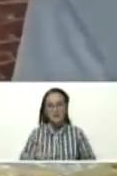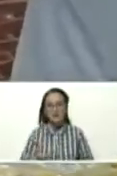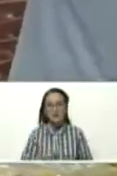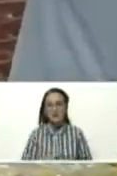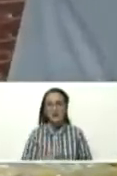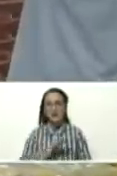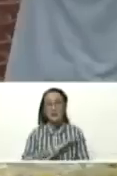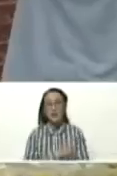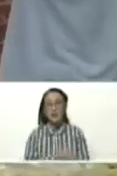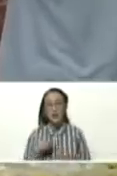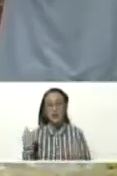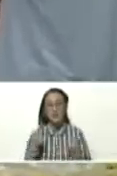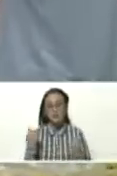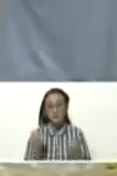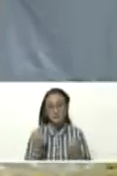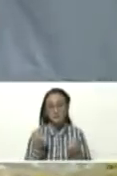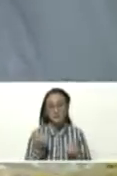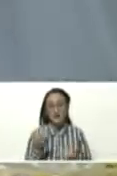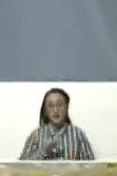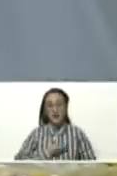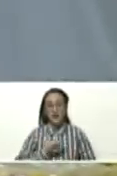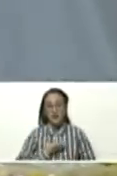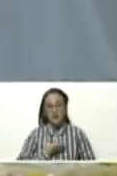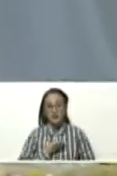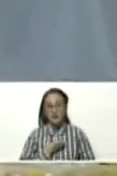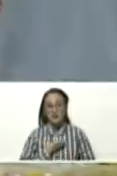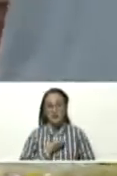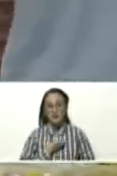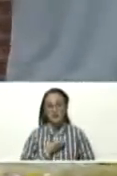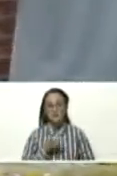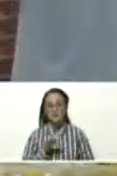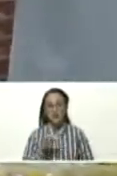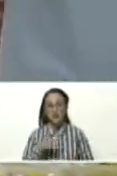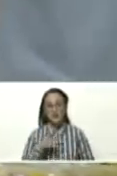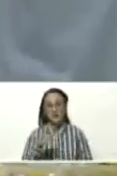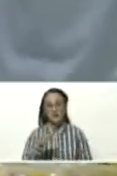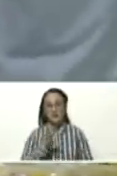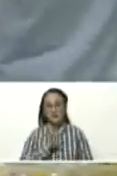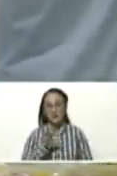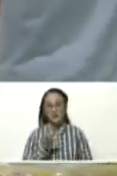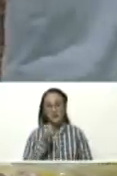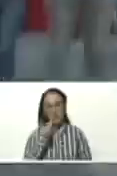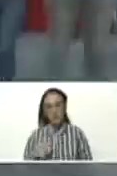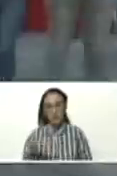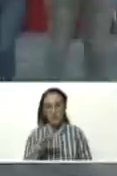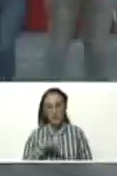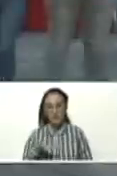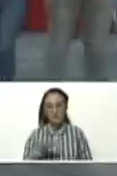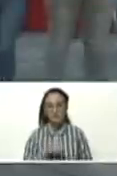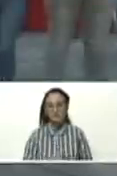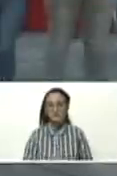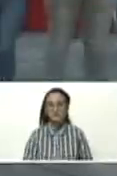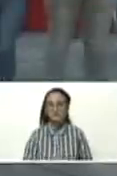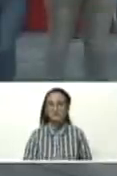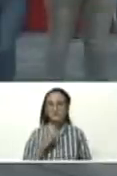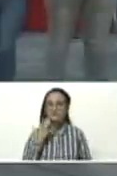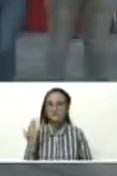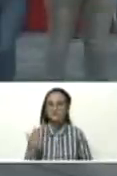desde el poder popular y desde una alcaldía subordinada a los intereses de nuestro glorioso pueblo, presidente. Adelante.